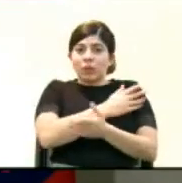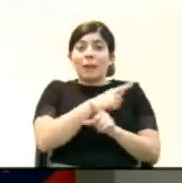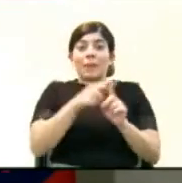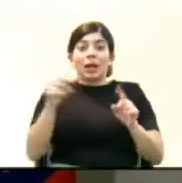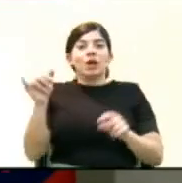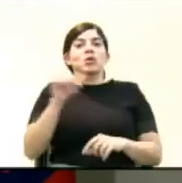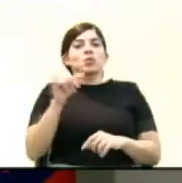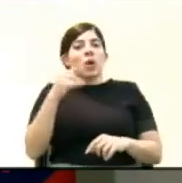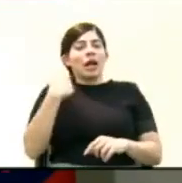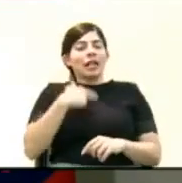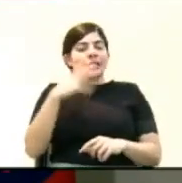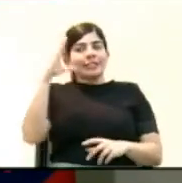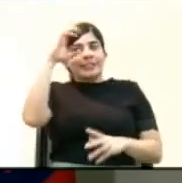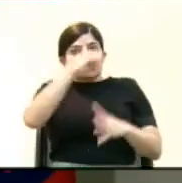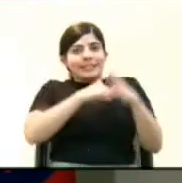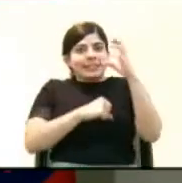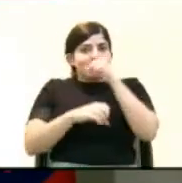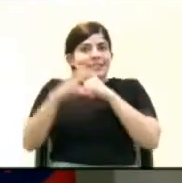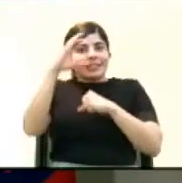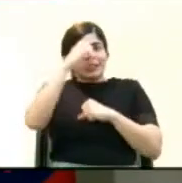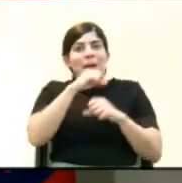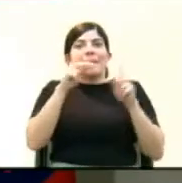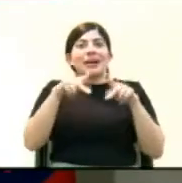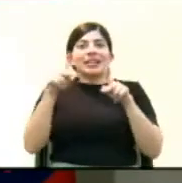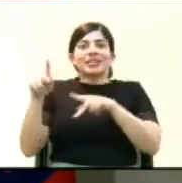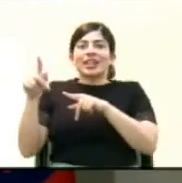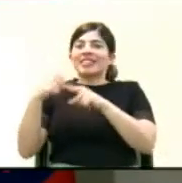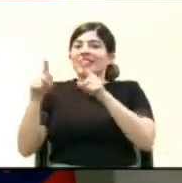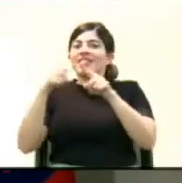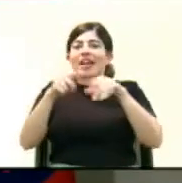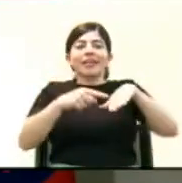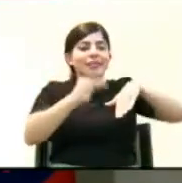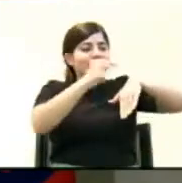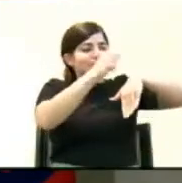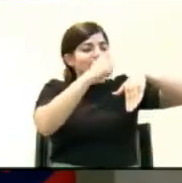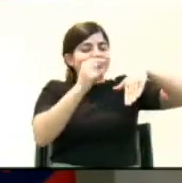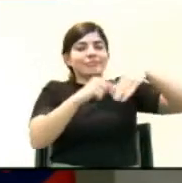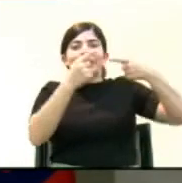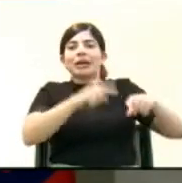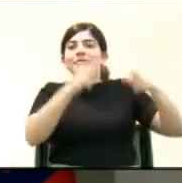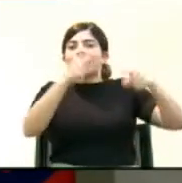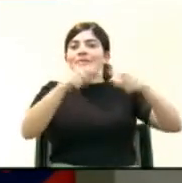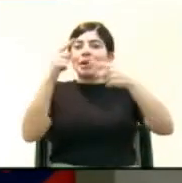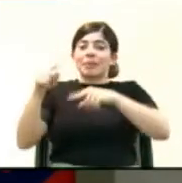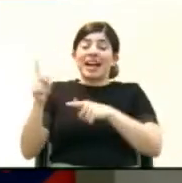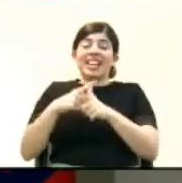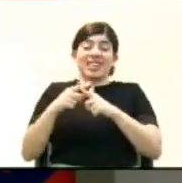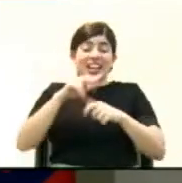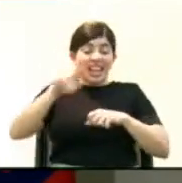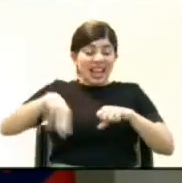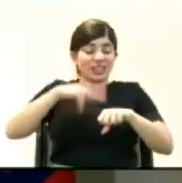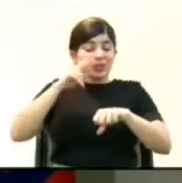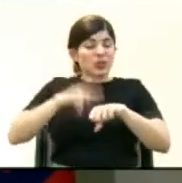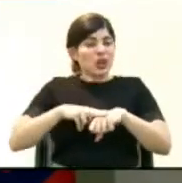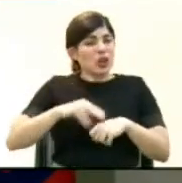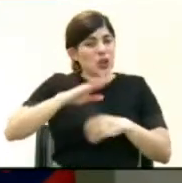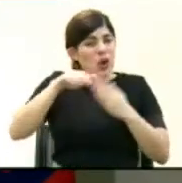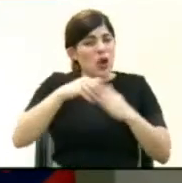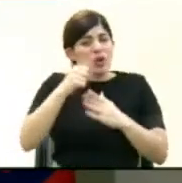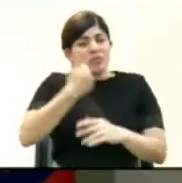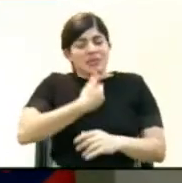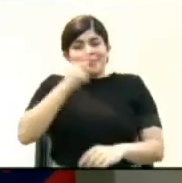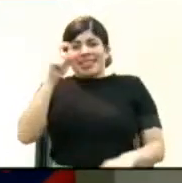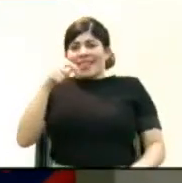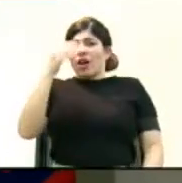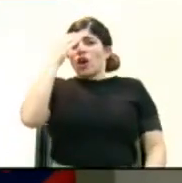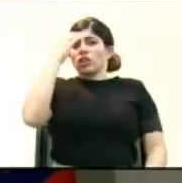encontrado estas mismas personas en distintos lugares del país. Entonces sí hay que hacer a nivel nacional pues una conciencia y